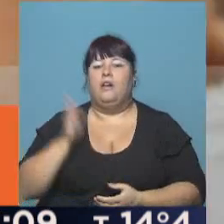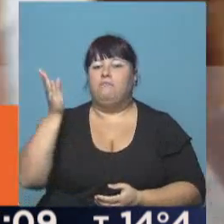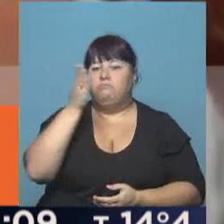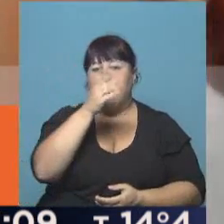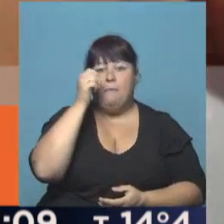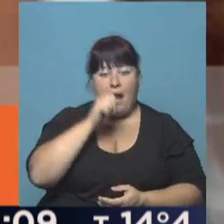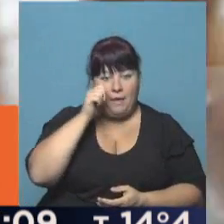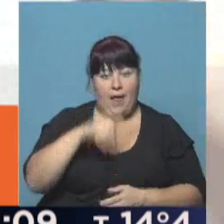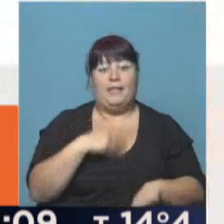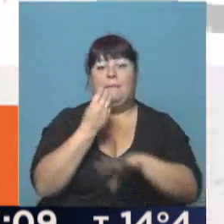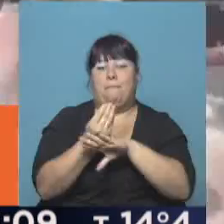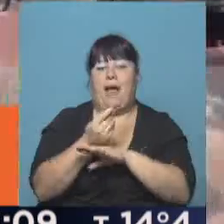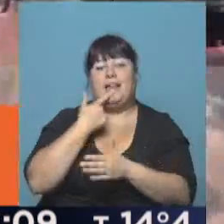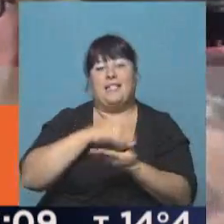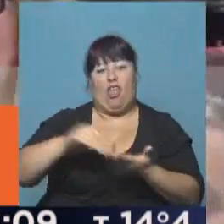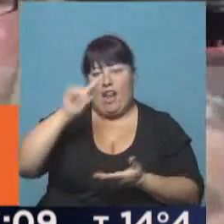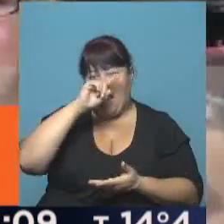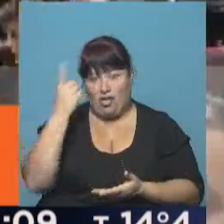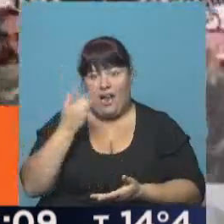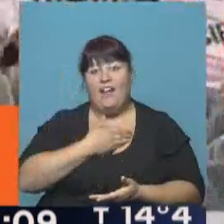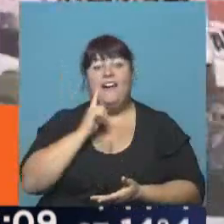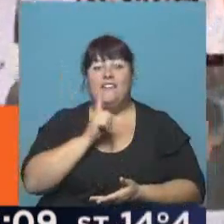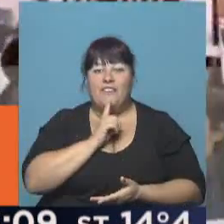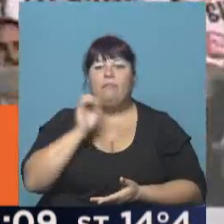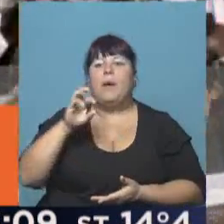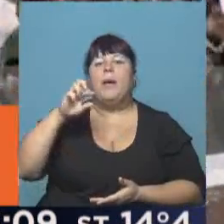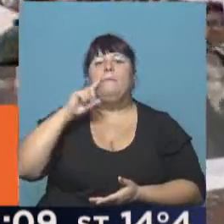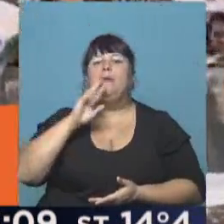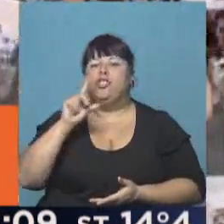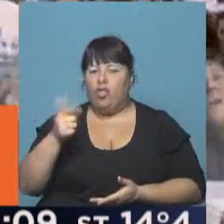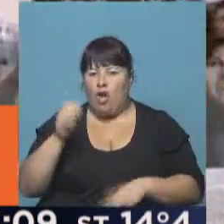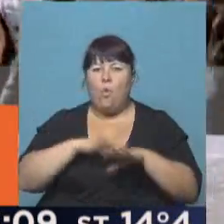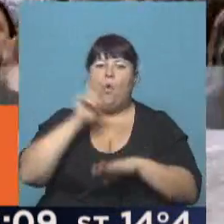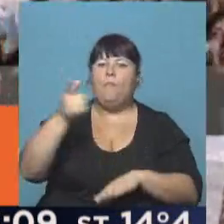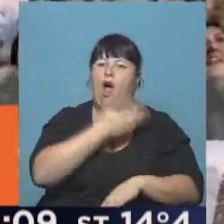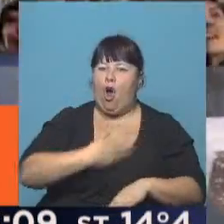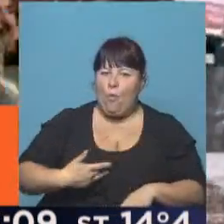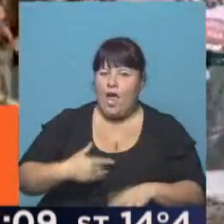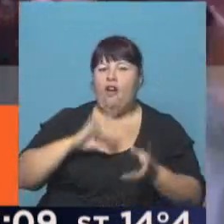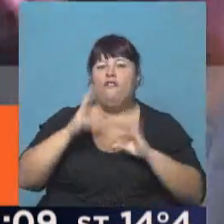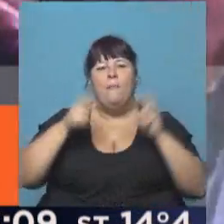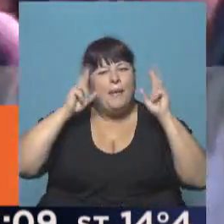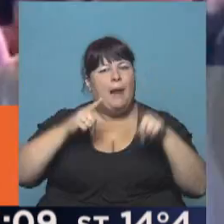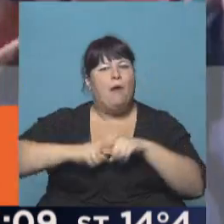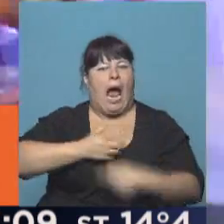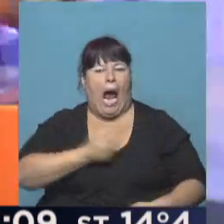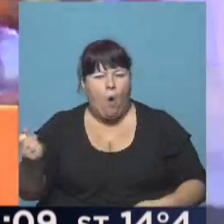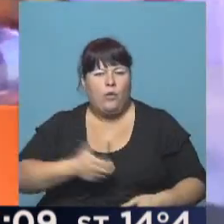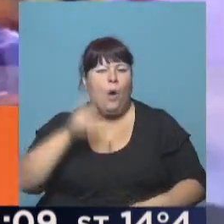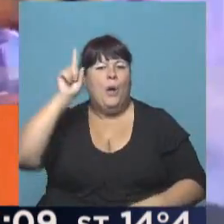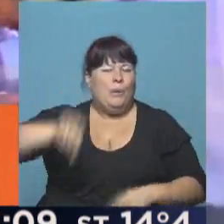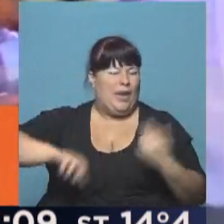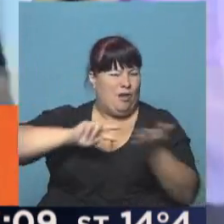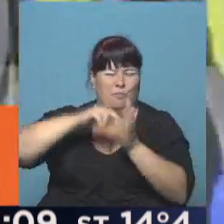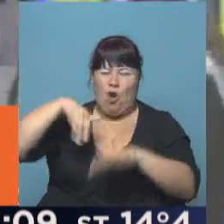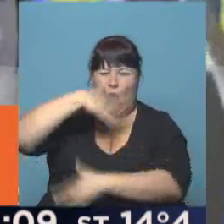mar del plata- el precandidato a senador nacional por el fin néstor pitrola acusó al gobierno de aplicar una política de ajuste que provoca una